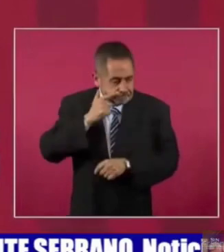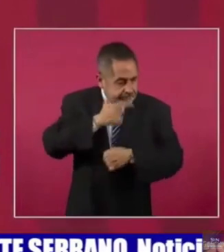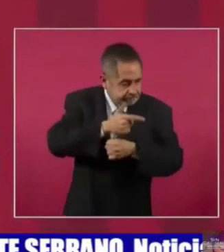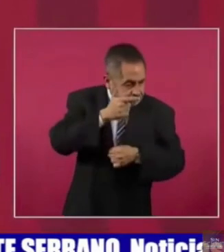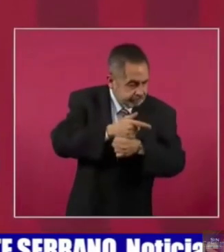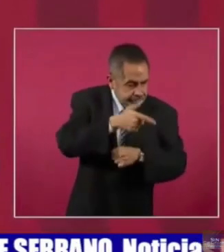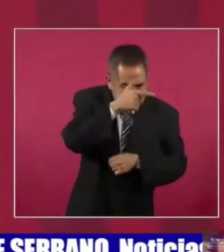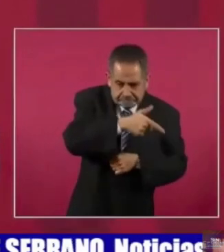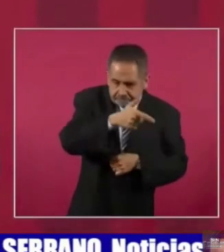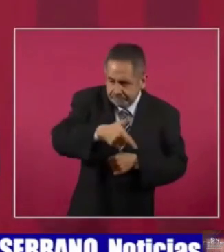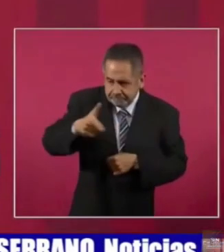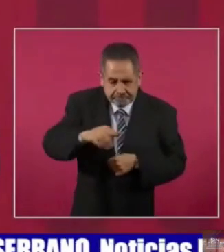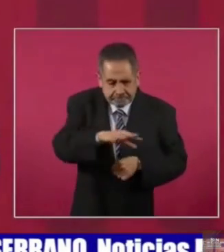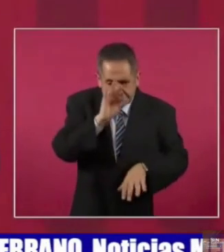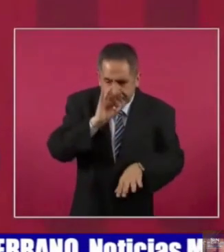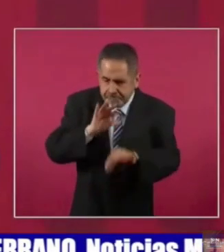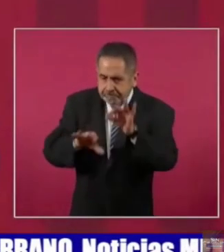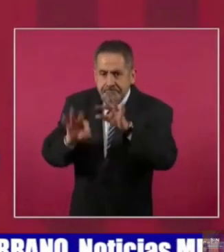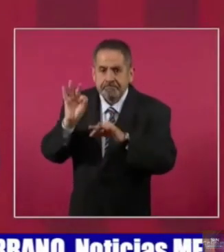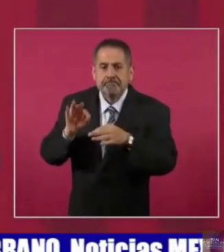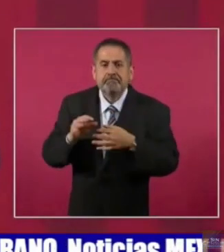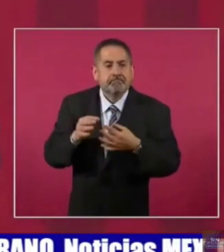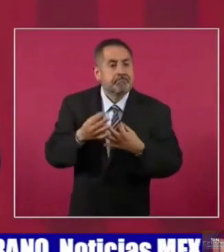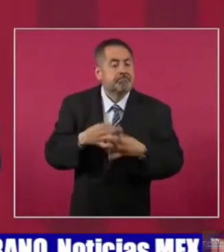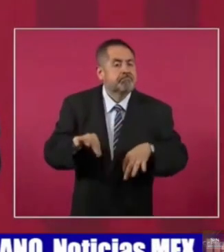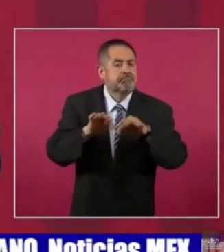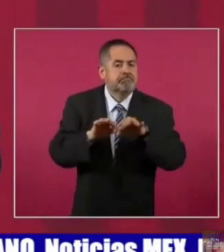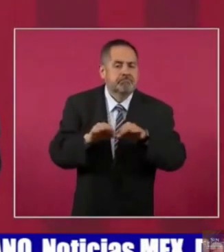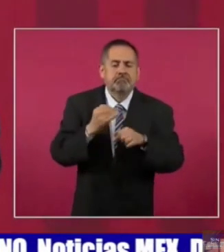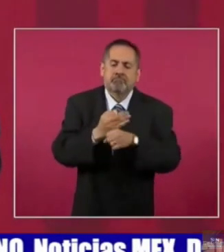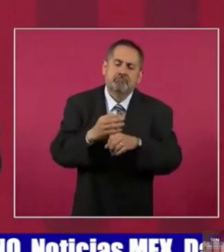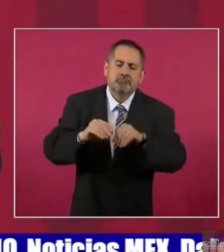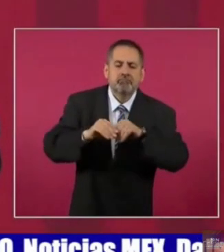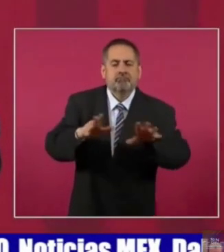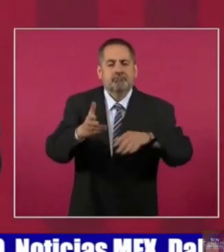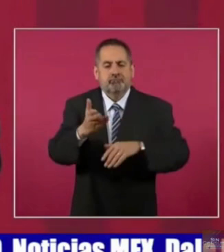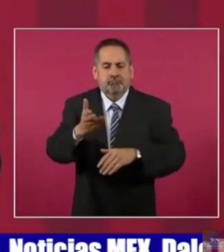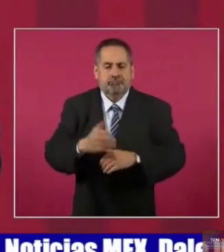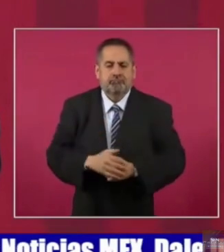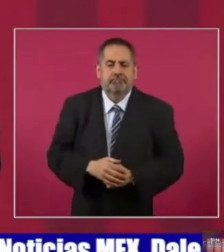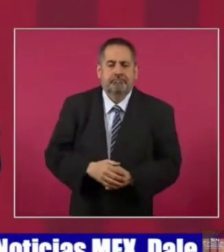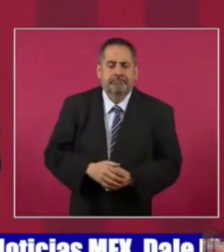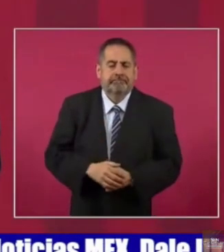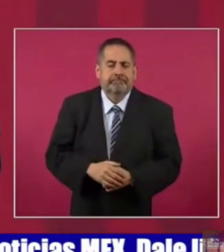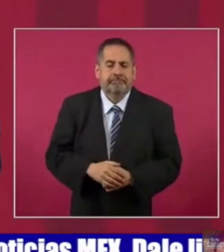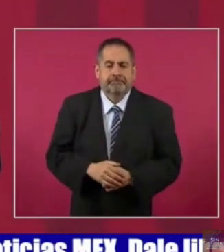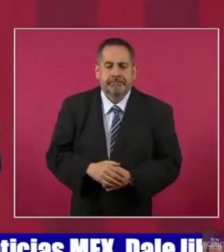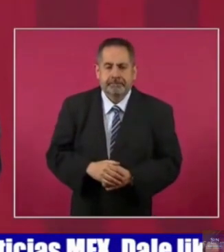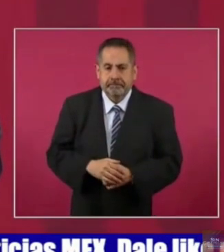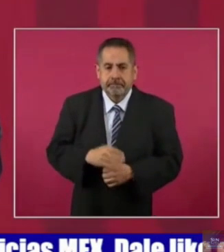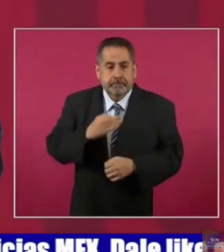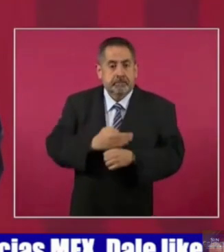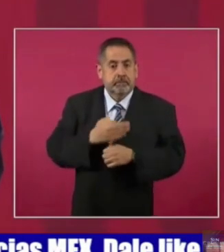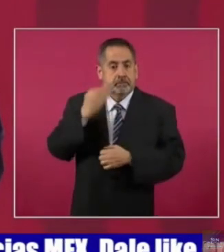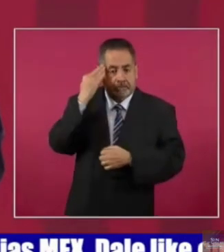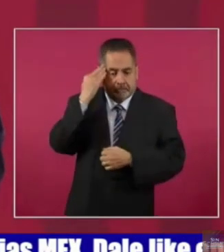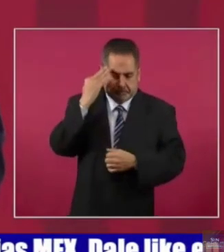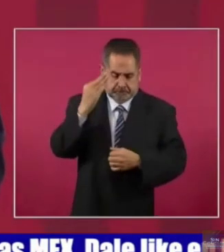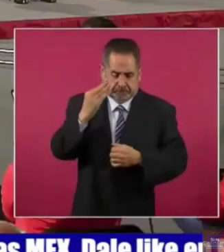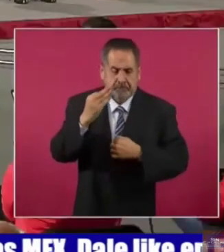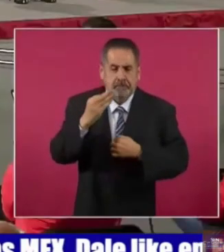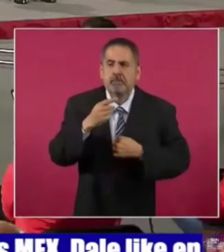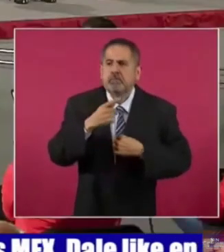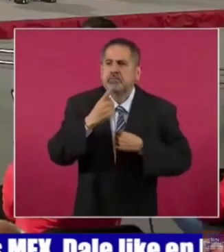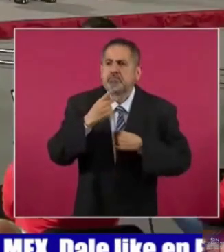Rosario Robles, que ahora anda opinando en los programas de personajes como Ciro Gómez Leiva, Carlos Marín y López